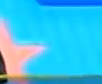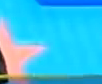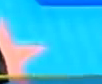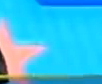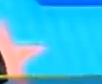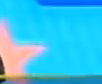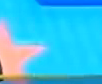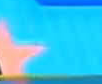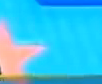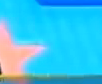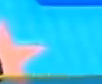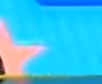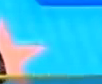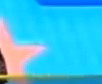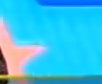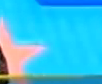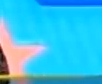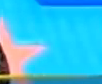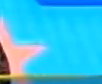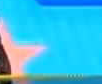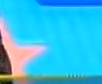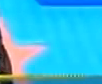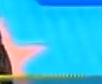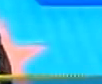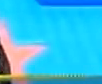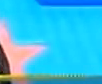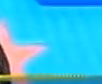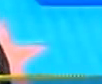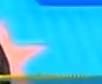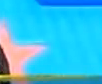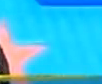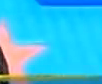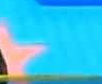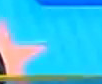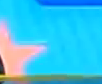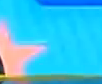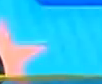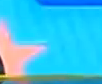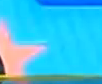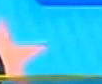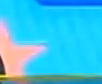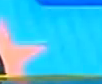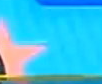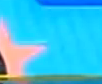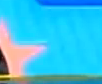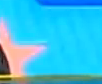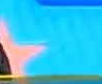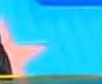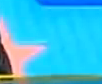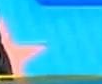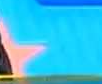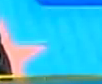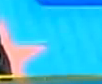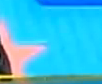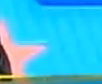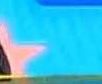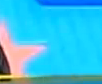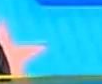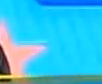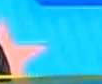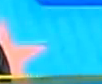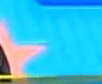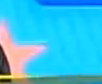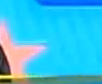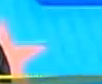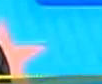la destrucción, para la disolución de la trama republicana. Hoy podemos decir, por la